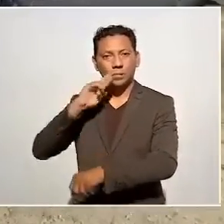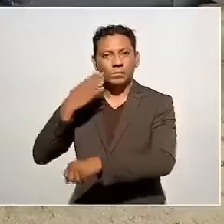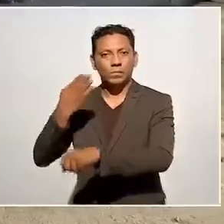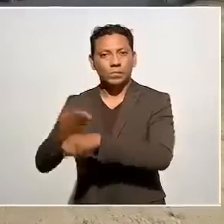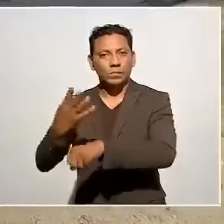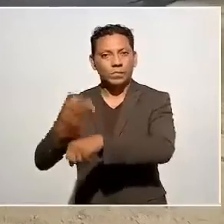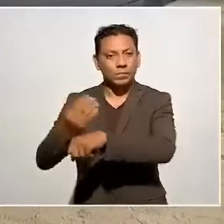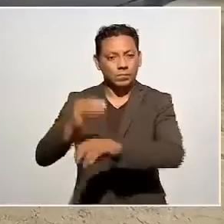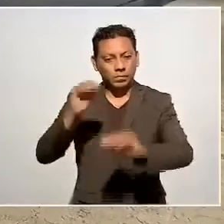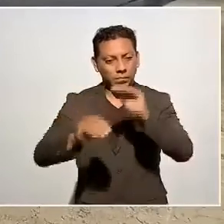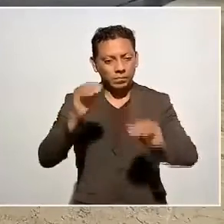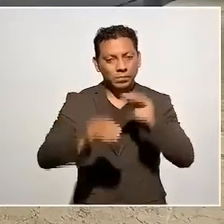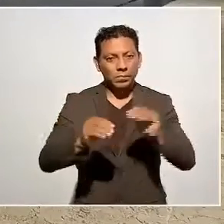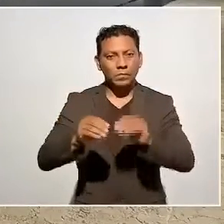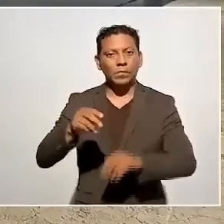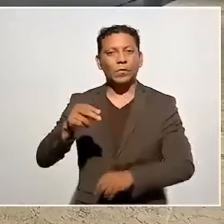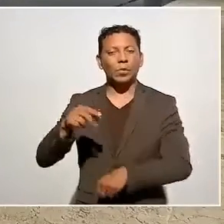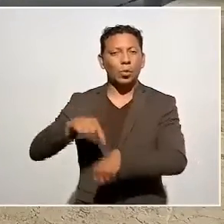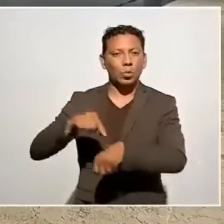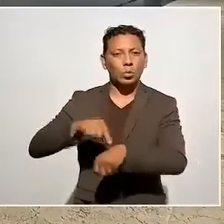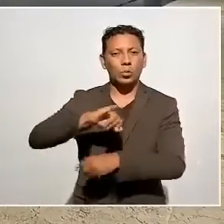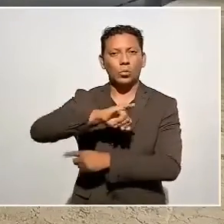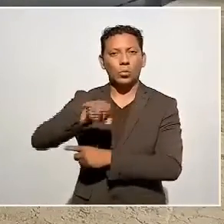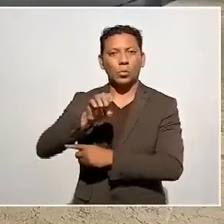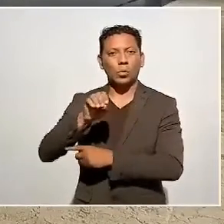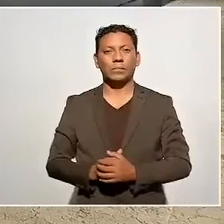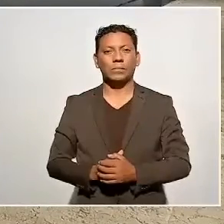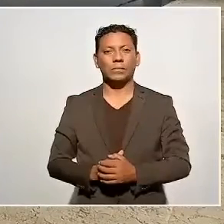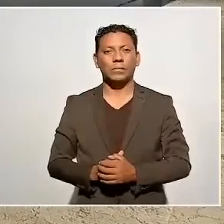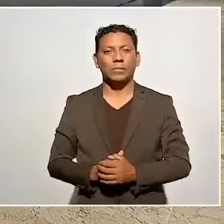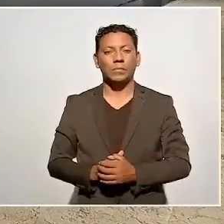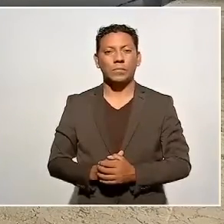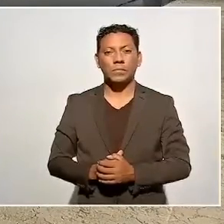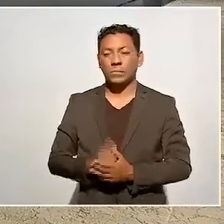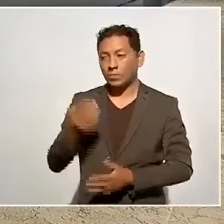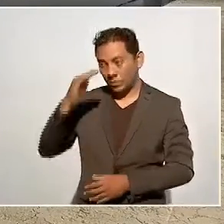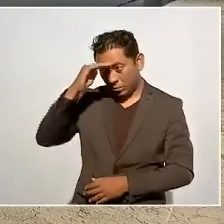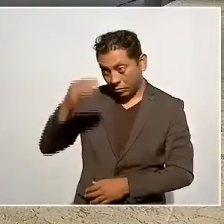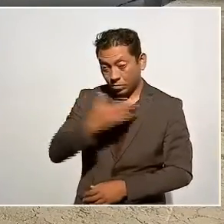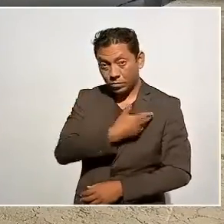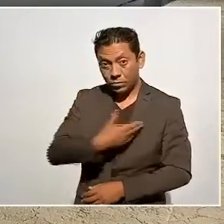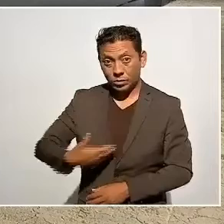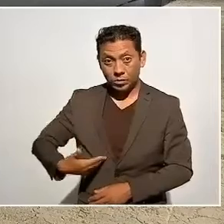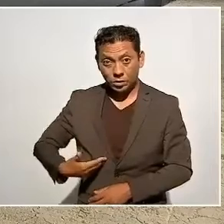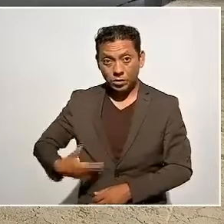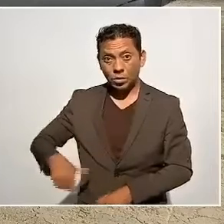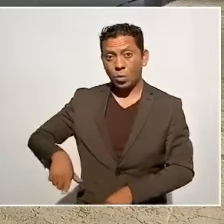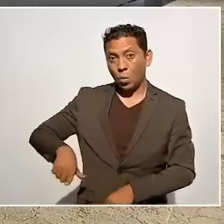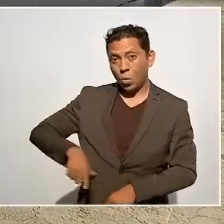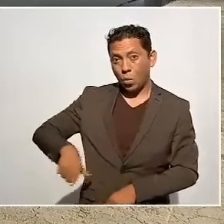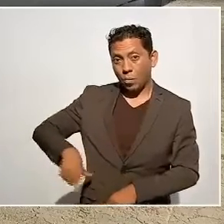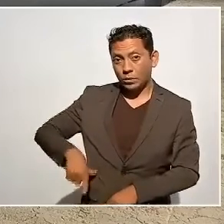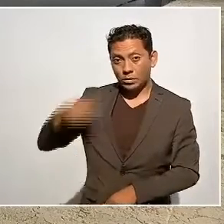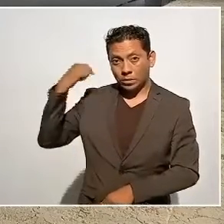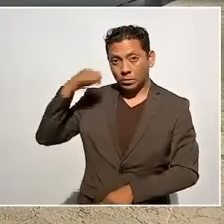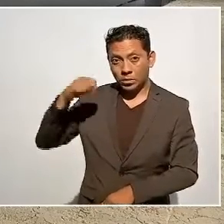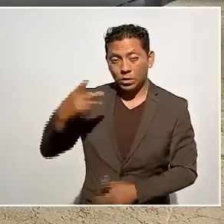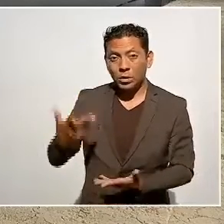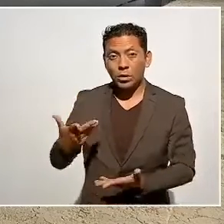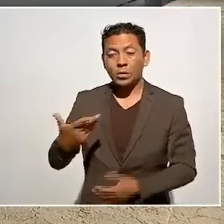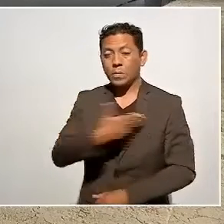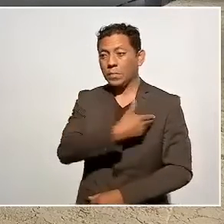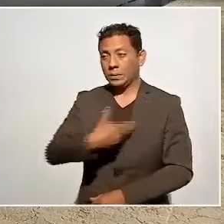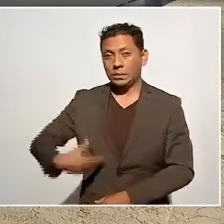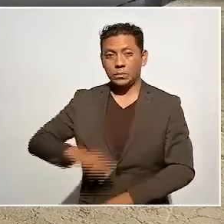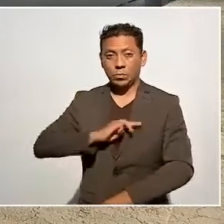de la obra, doctor Joao Pedro Parreiro. Señor presidente, señor gobernador, señor presidente